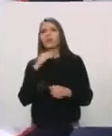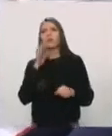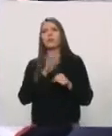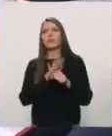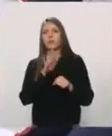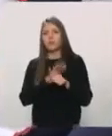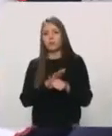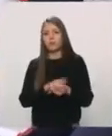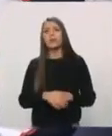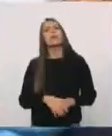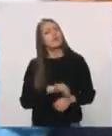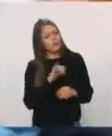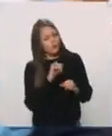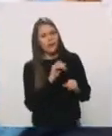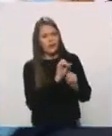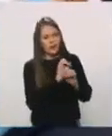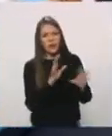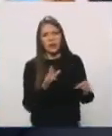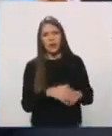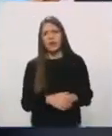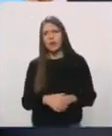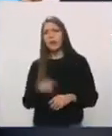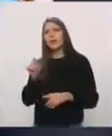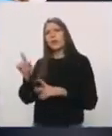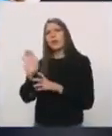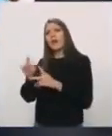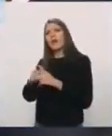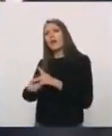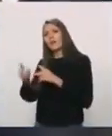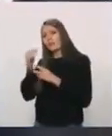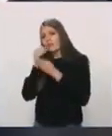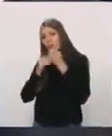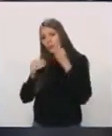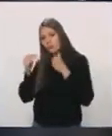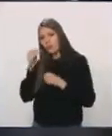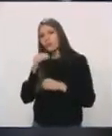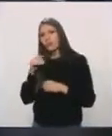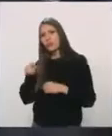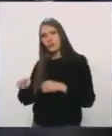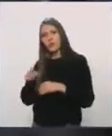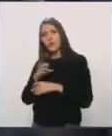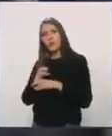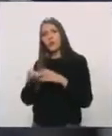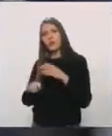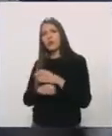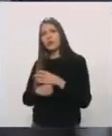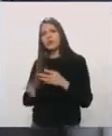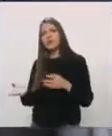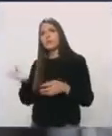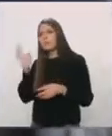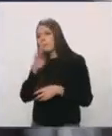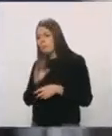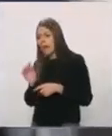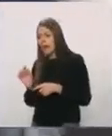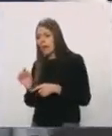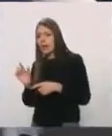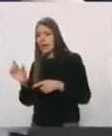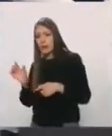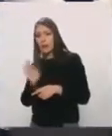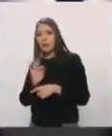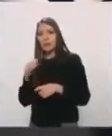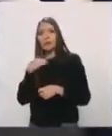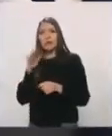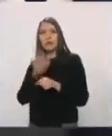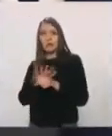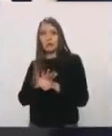sí. a lo mejor cuando están iniciando con el proceso de los alimentos sólidos, algún alimento mal proporcionado a su Exactamente. tamaño podría asfixiar.